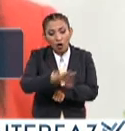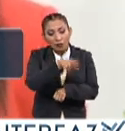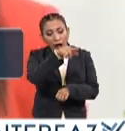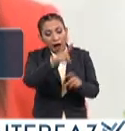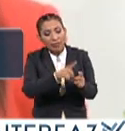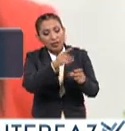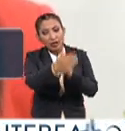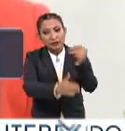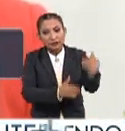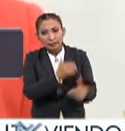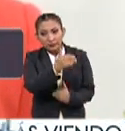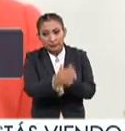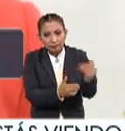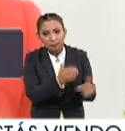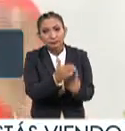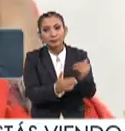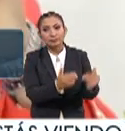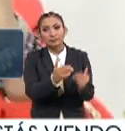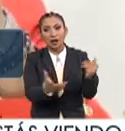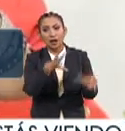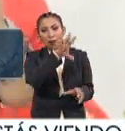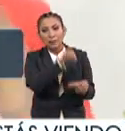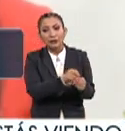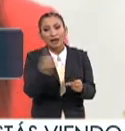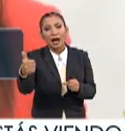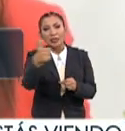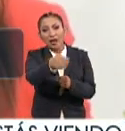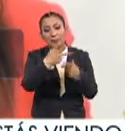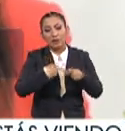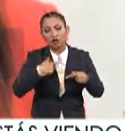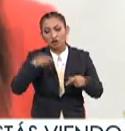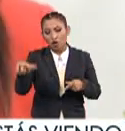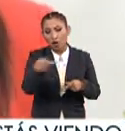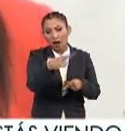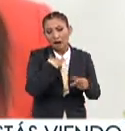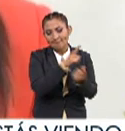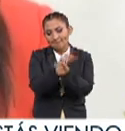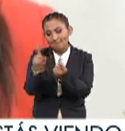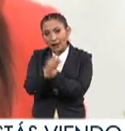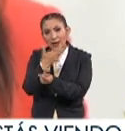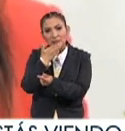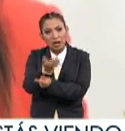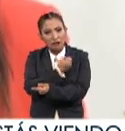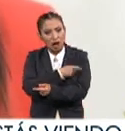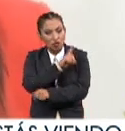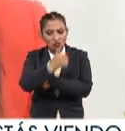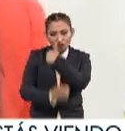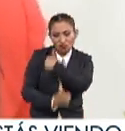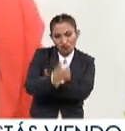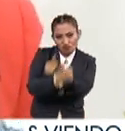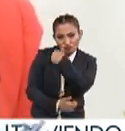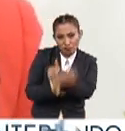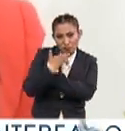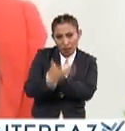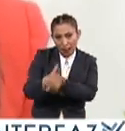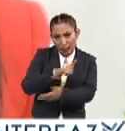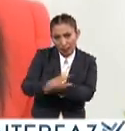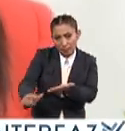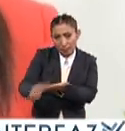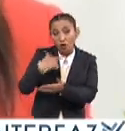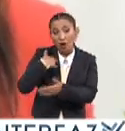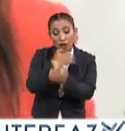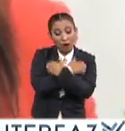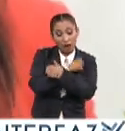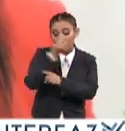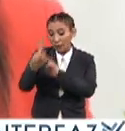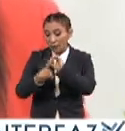de del desarrollo integral de cada persona y la convivencia y la sana competencia. Ambas cosas,